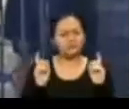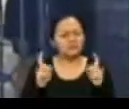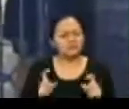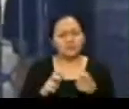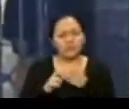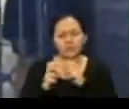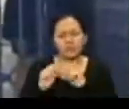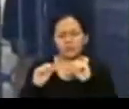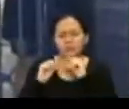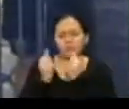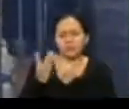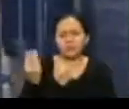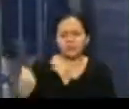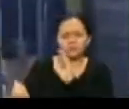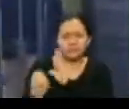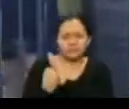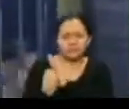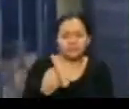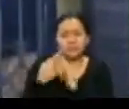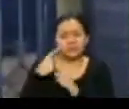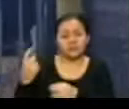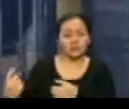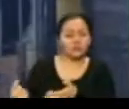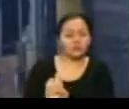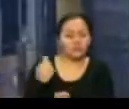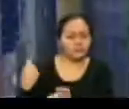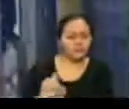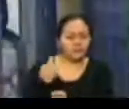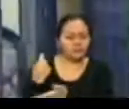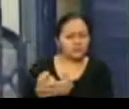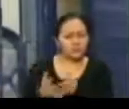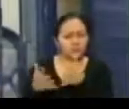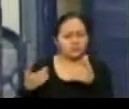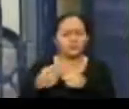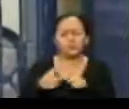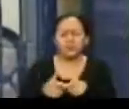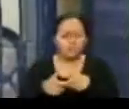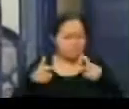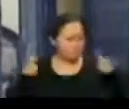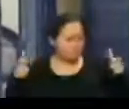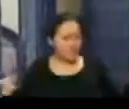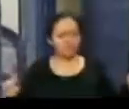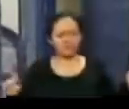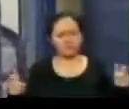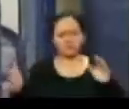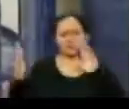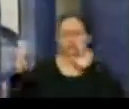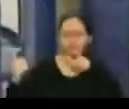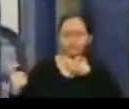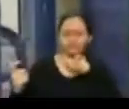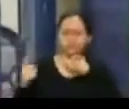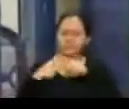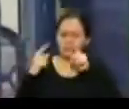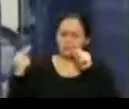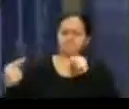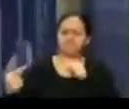golpistas, enfrentamos conspiración, pero somos más, muchísimos más, y no